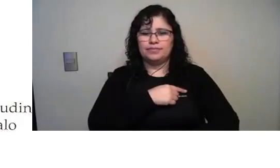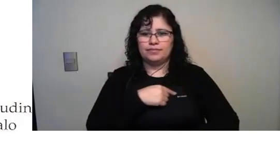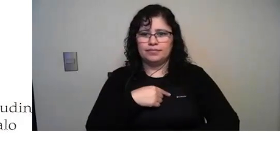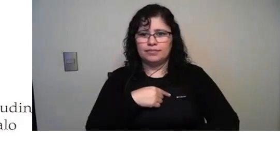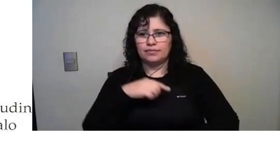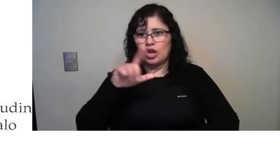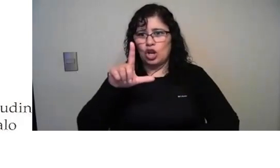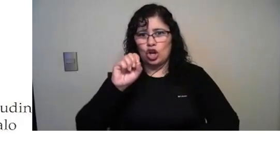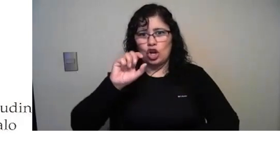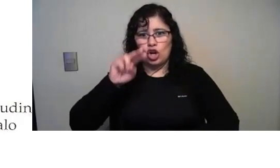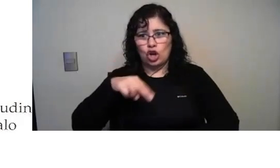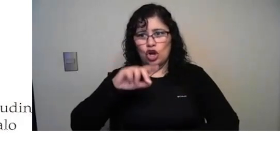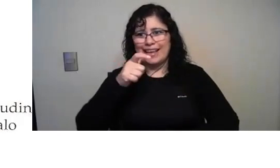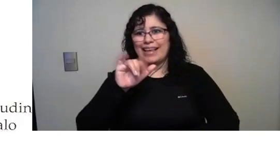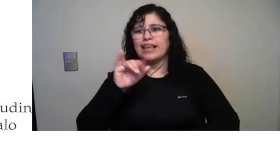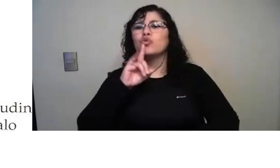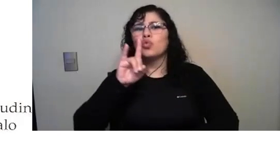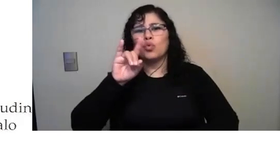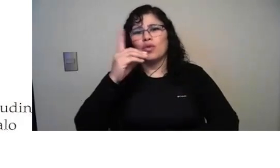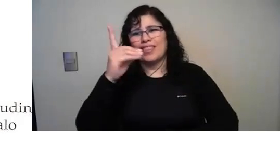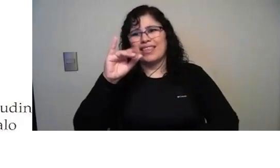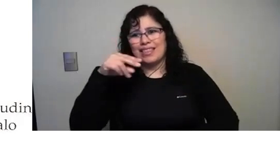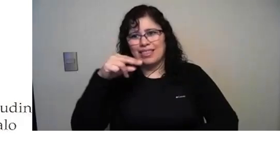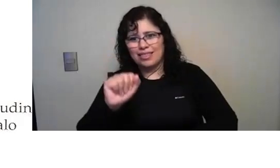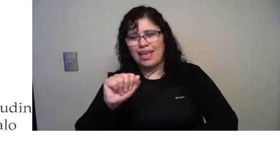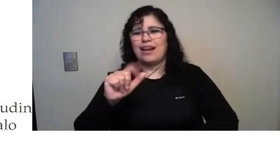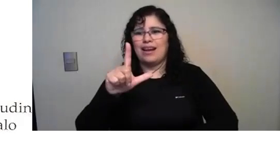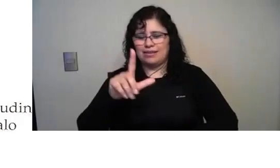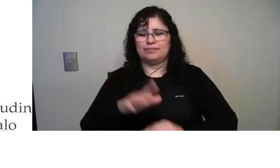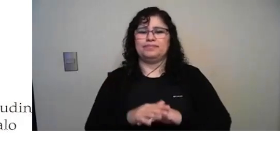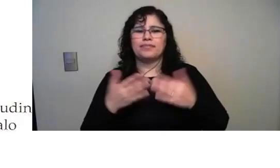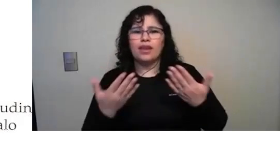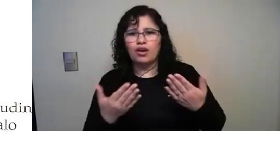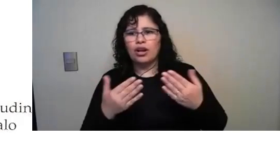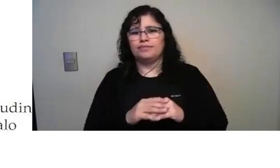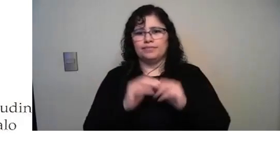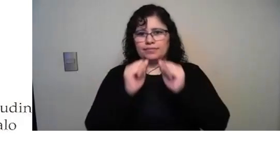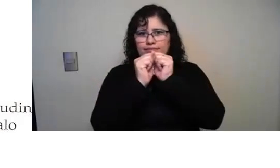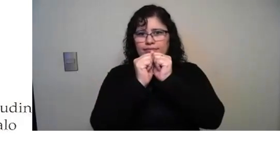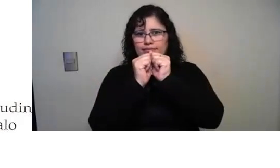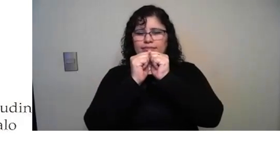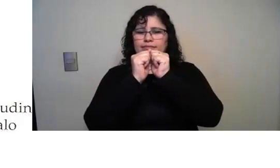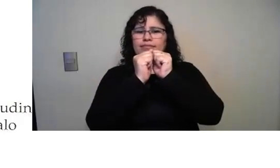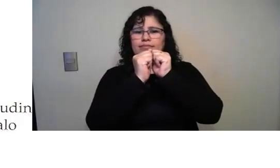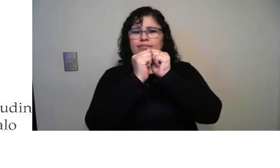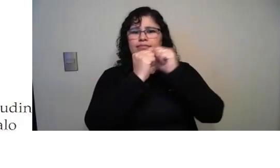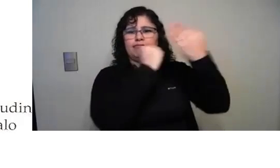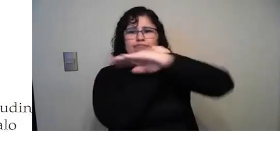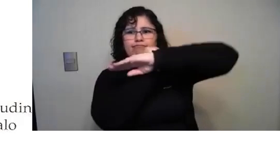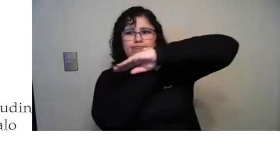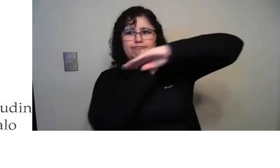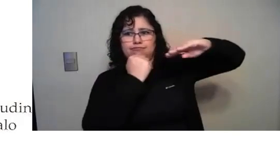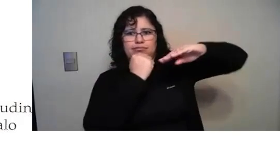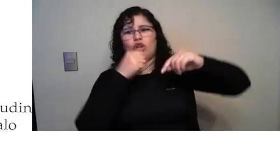va a ser este, a diferencia de lo que pasa en los hemisferios. Por tanto, en algunos libros,